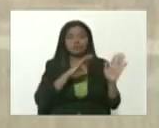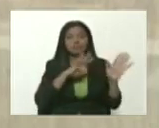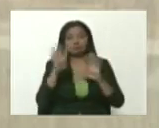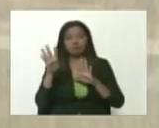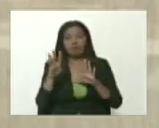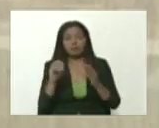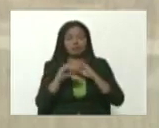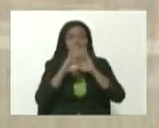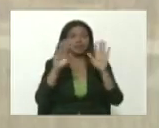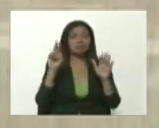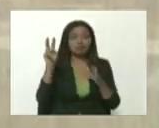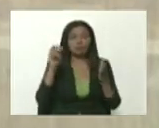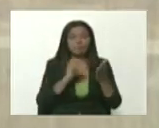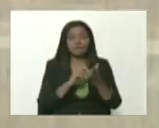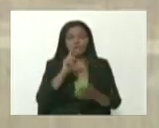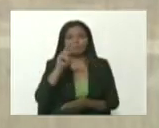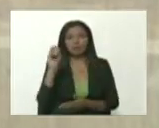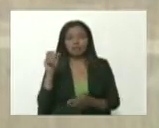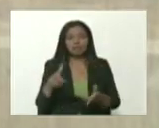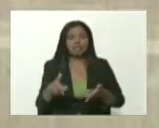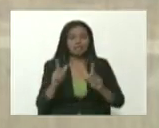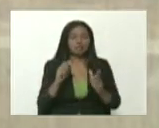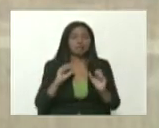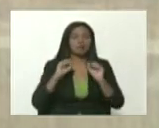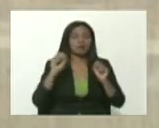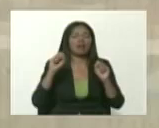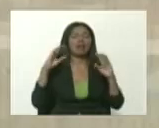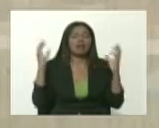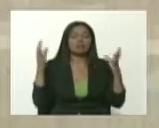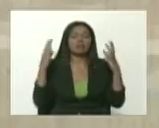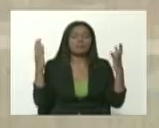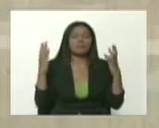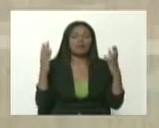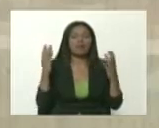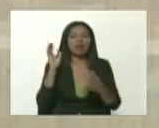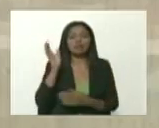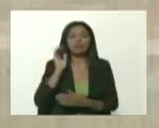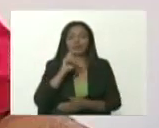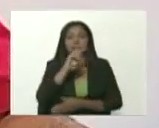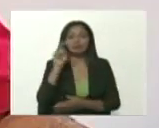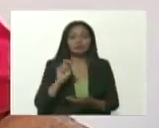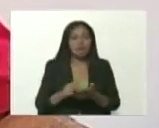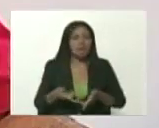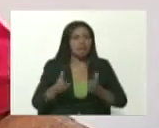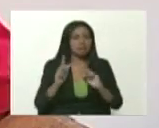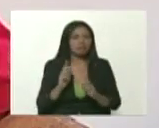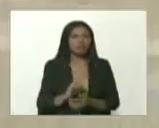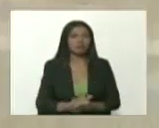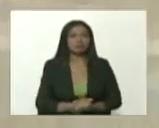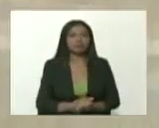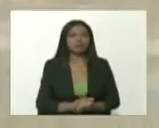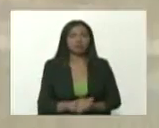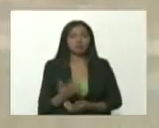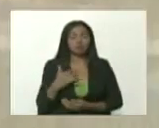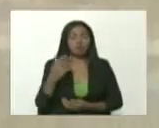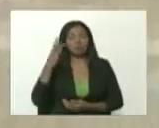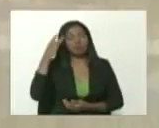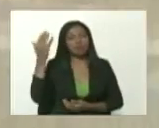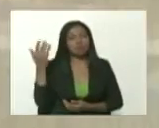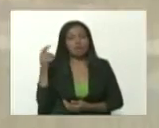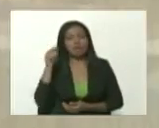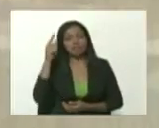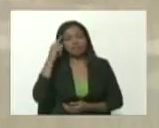amaneciendo el 2020, listos para ganar la Asamblea Nacional. Dios dado. Listo, listo. Es que ya yo me imagino el día de las